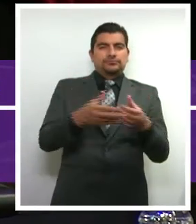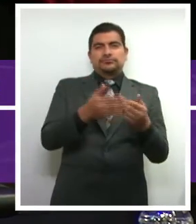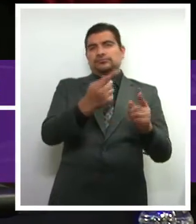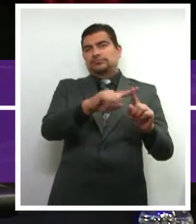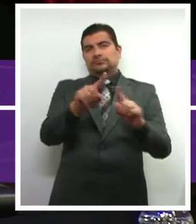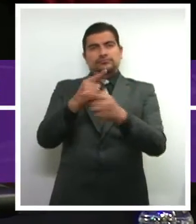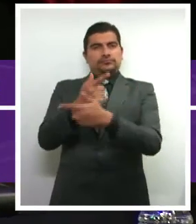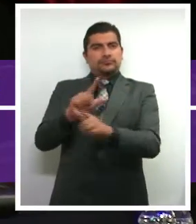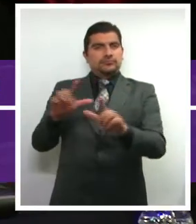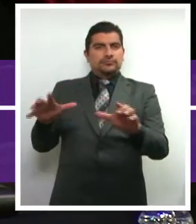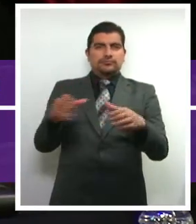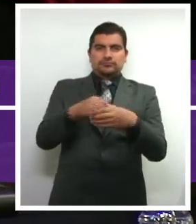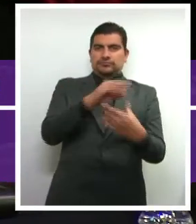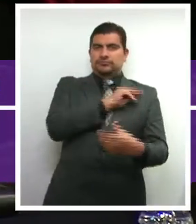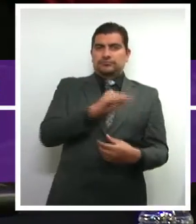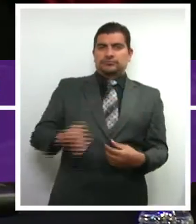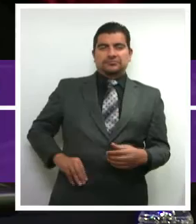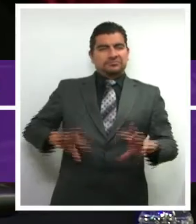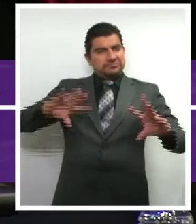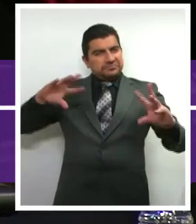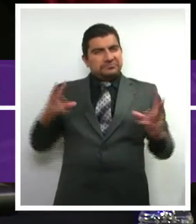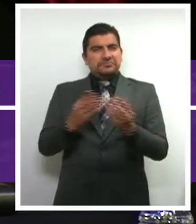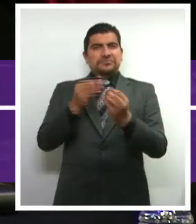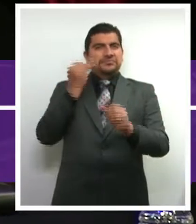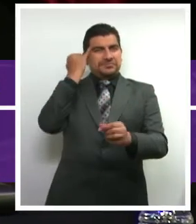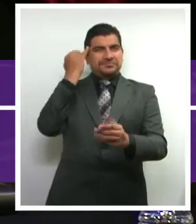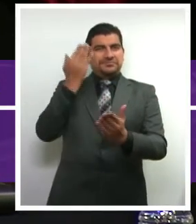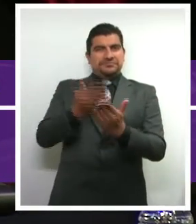municipios. Esa es la idea general